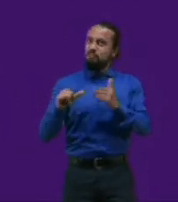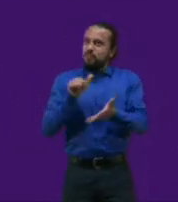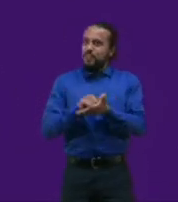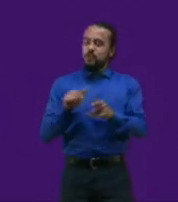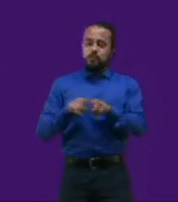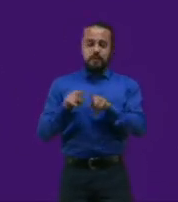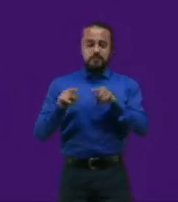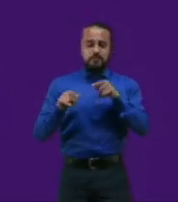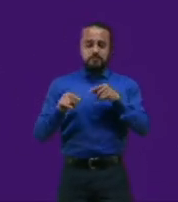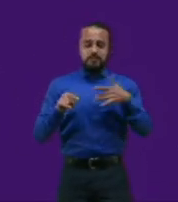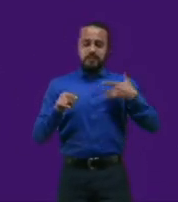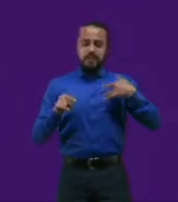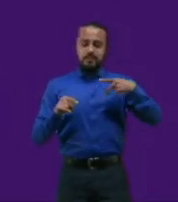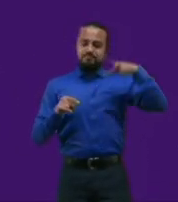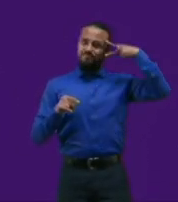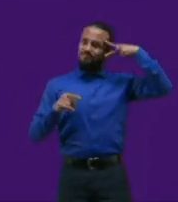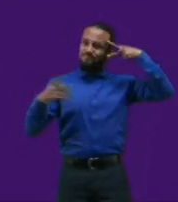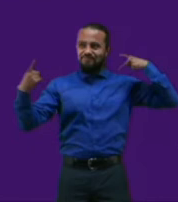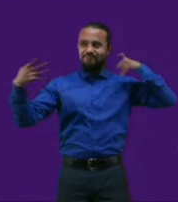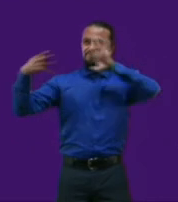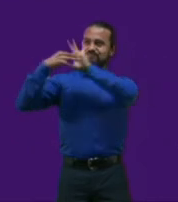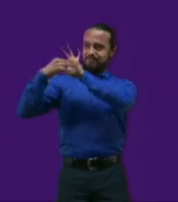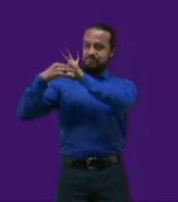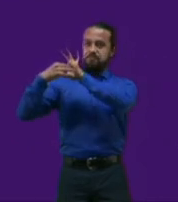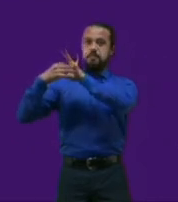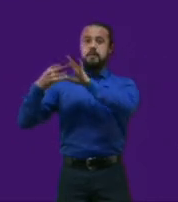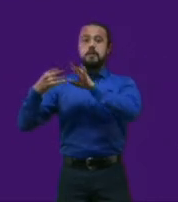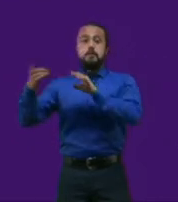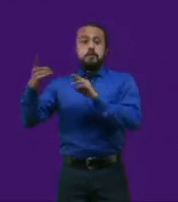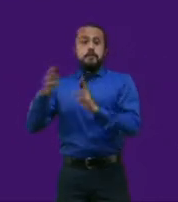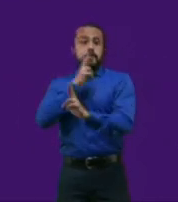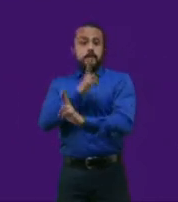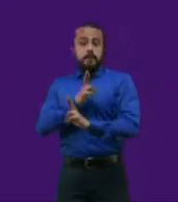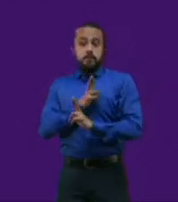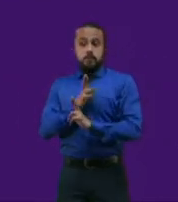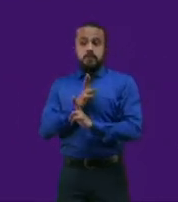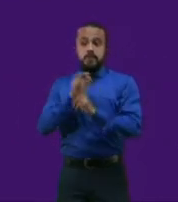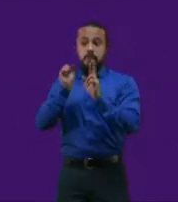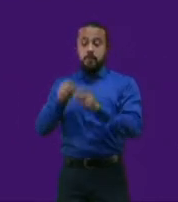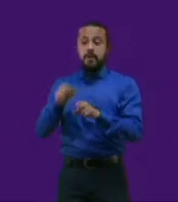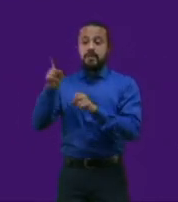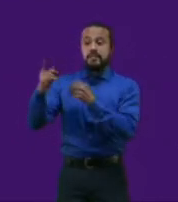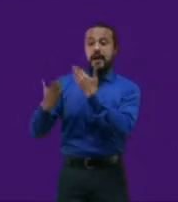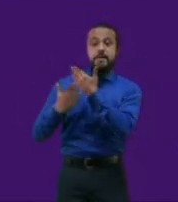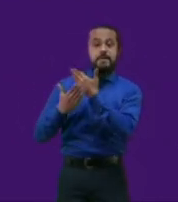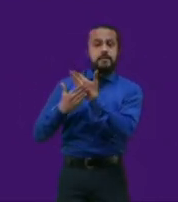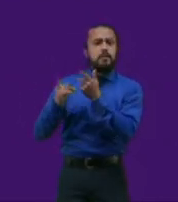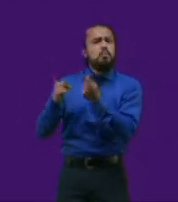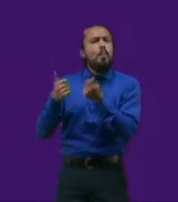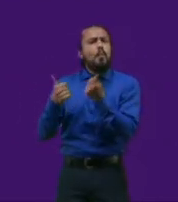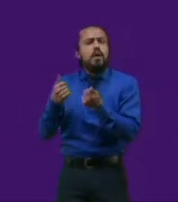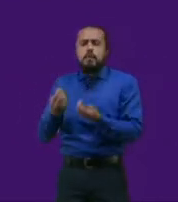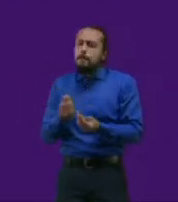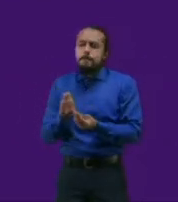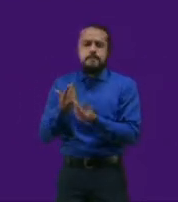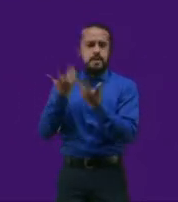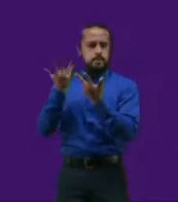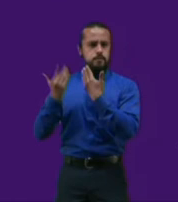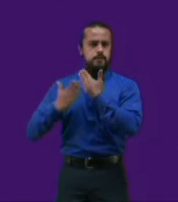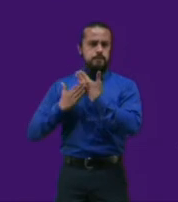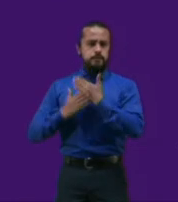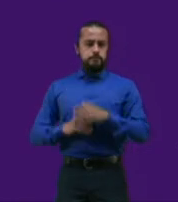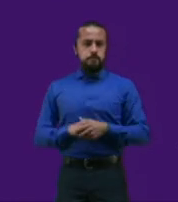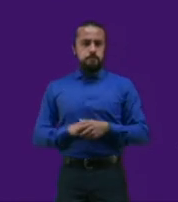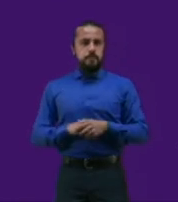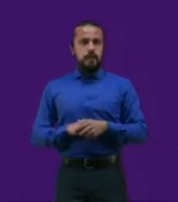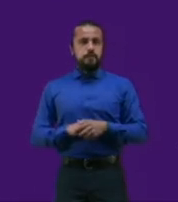creo que de pronto que lo que me puedes responder va a ser de mucho valor. Bueno, pues no, yo tengo